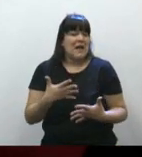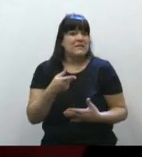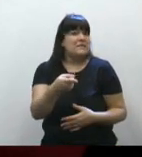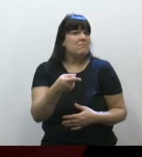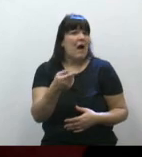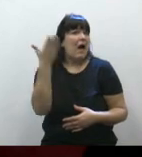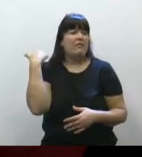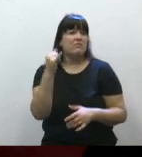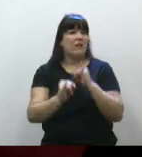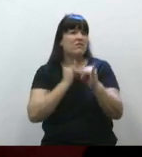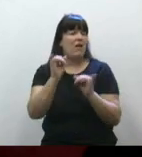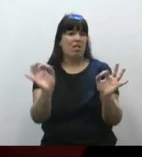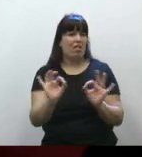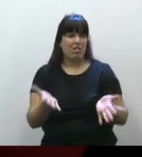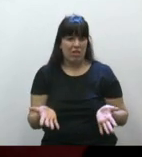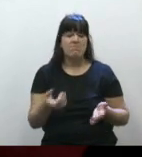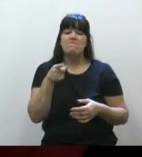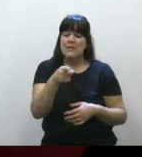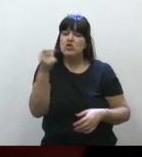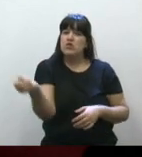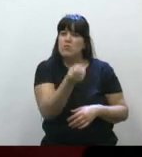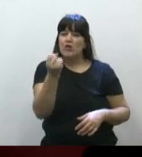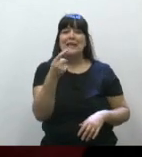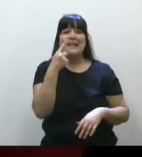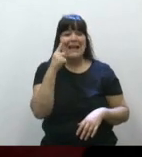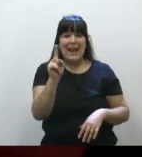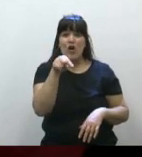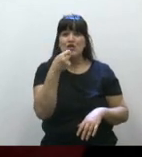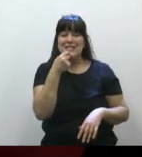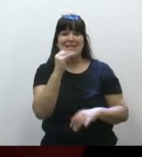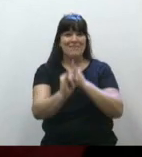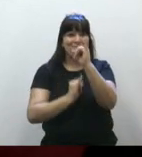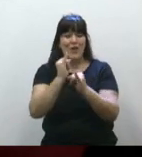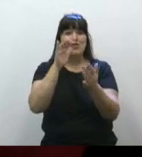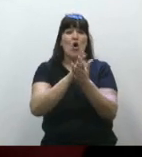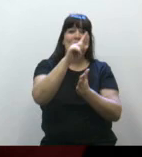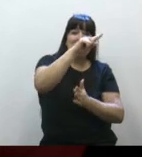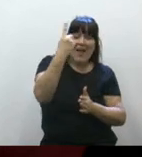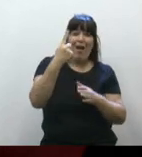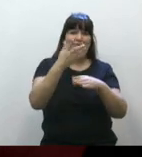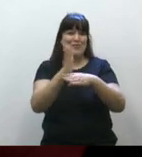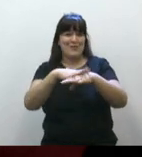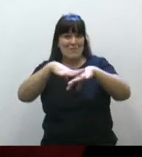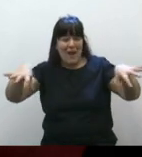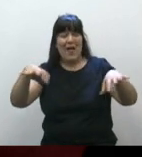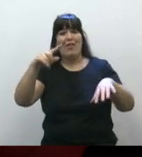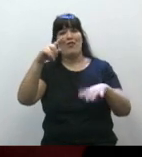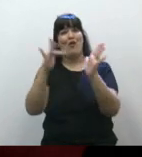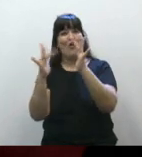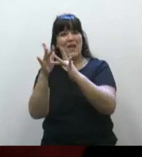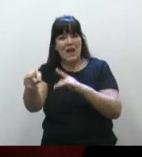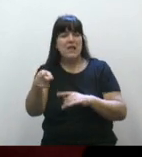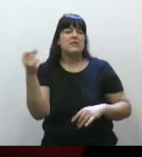abordamos hubiera sido muy importante creo que hubiera completado un círculo de derechos humanos de